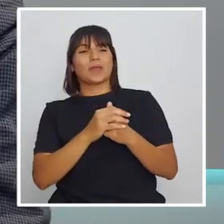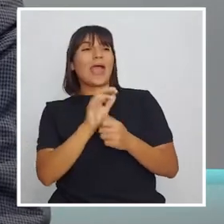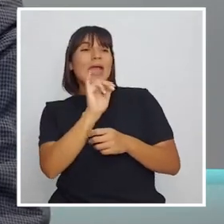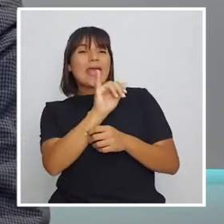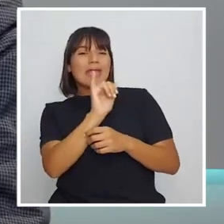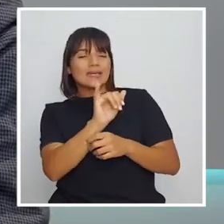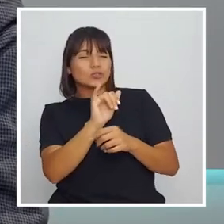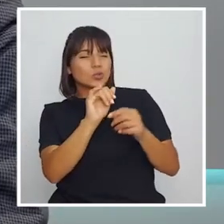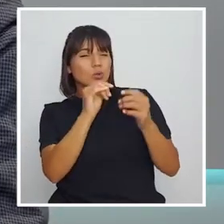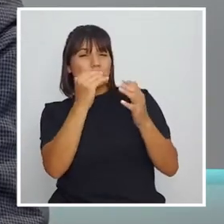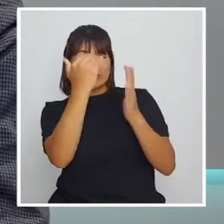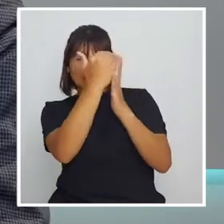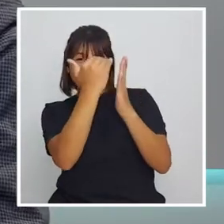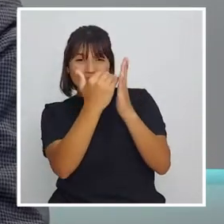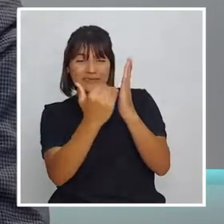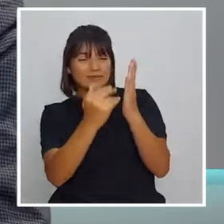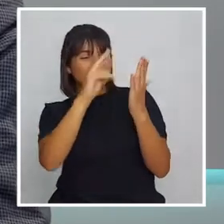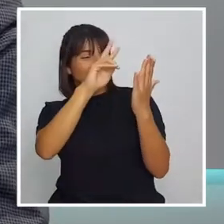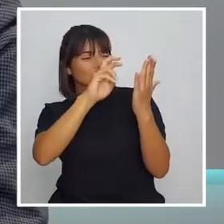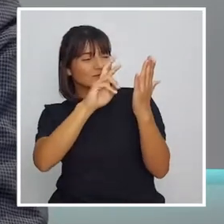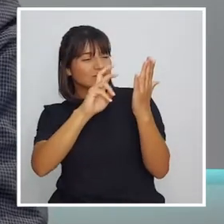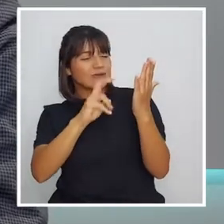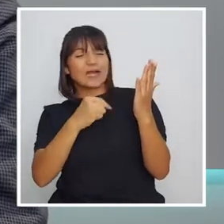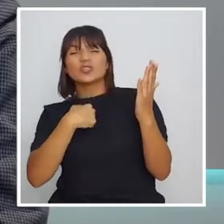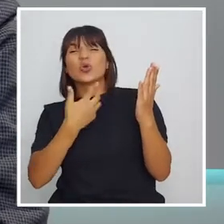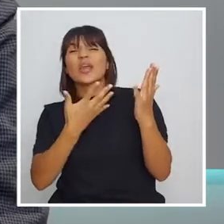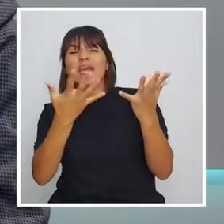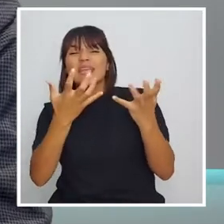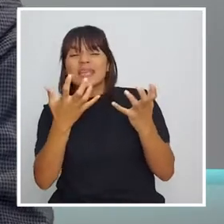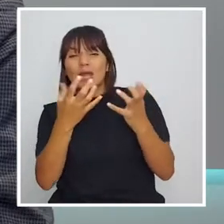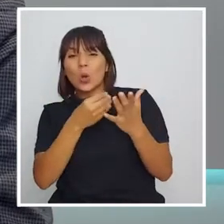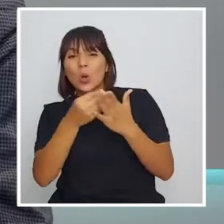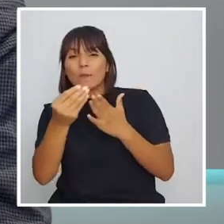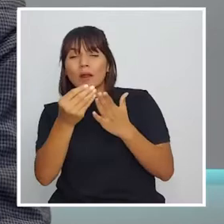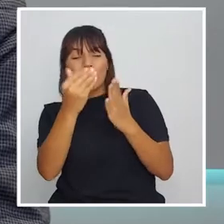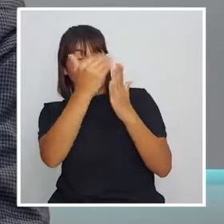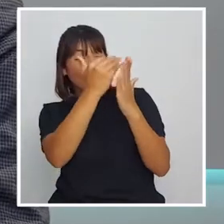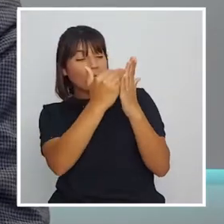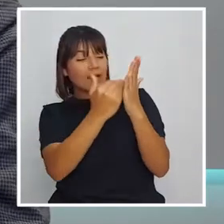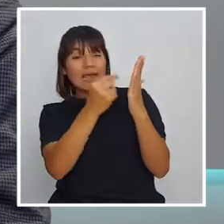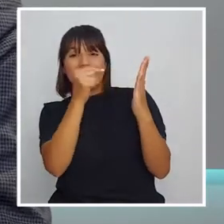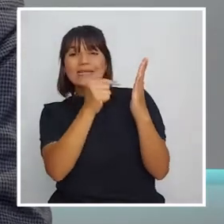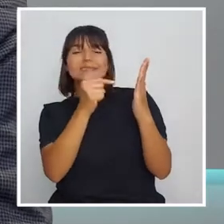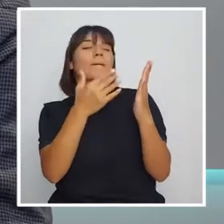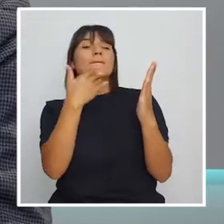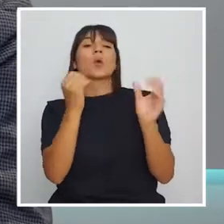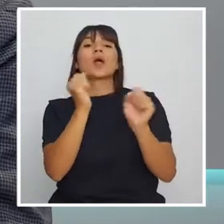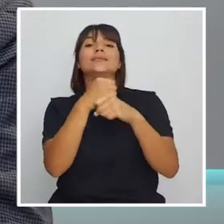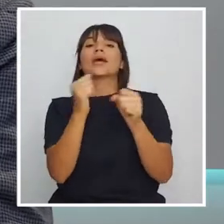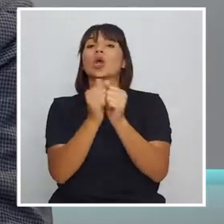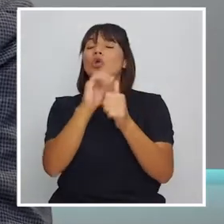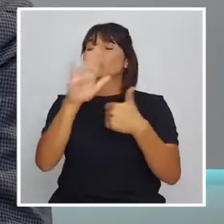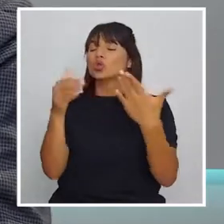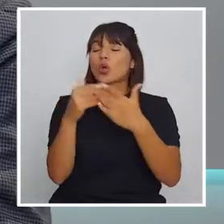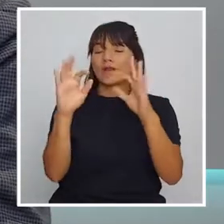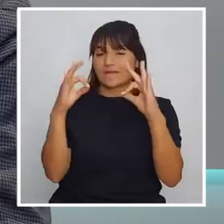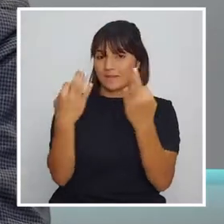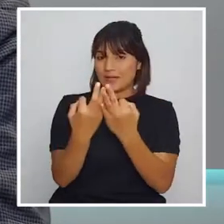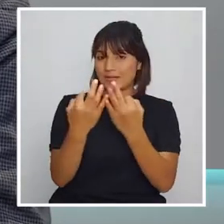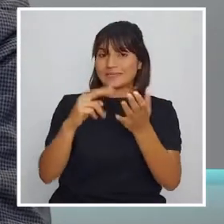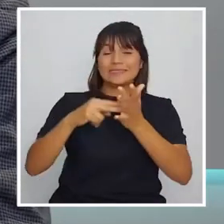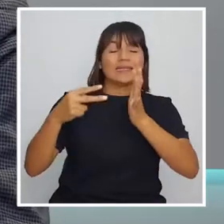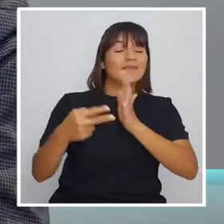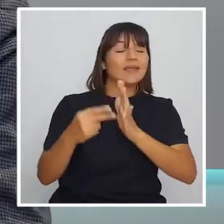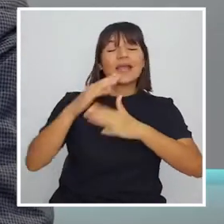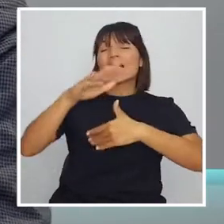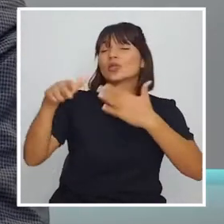cosas que uno quisiera hacer, lo mejor es hacerla en familia. O sea, que todo el grupo familiar esté consciente, que los chiquillos comiencen a entender que